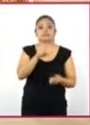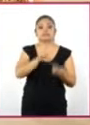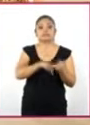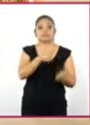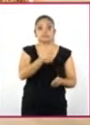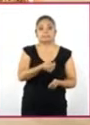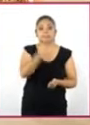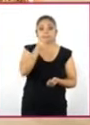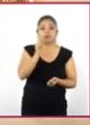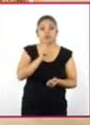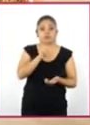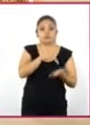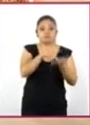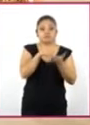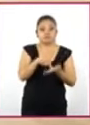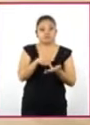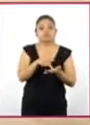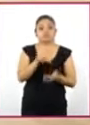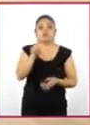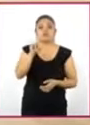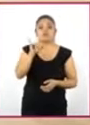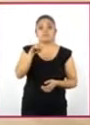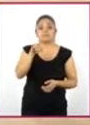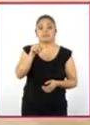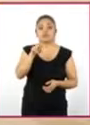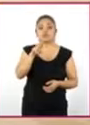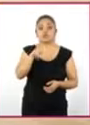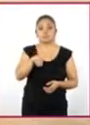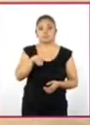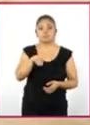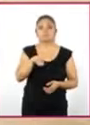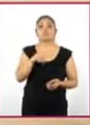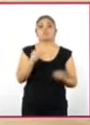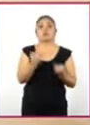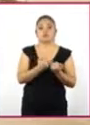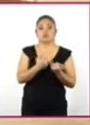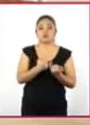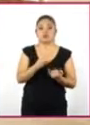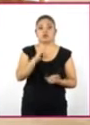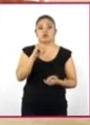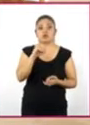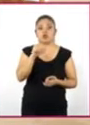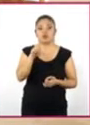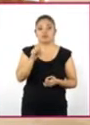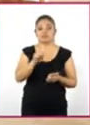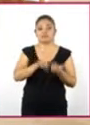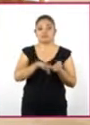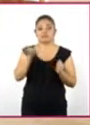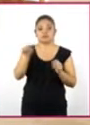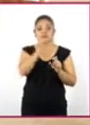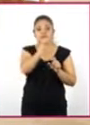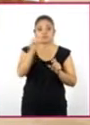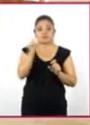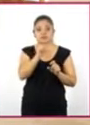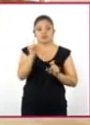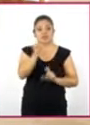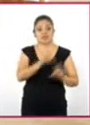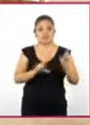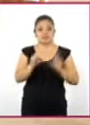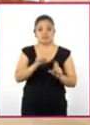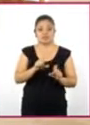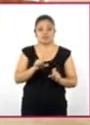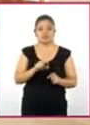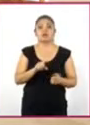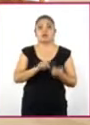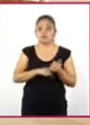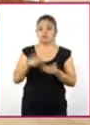tabla periódica de los elementos. Los avances tecnológicos en la astronomía permitieron la construcción de telescopios de